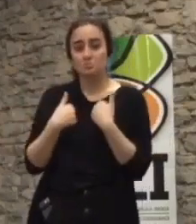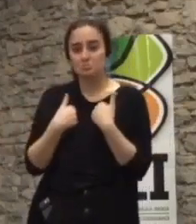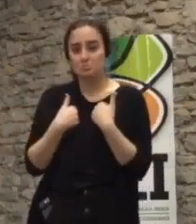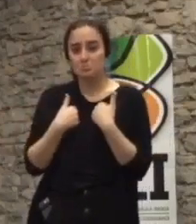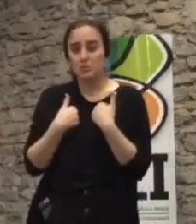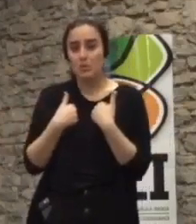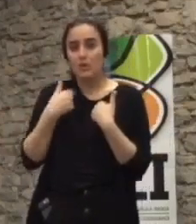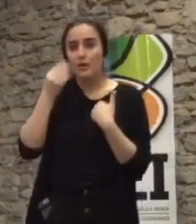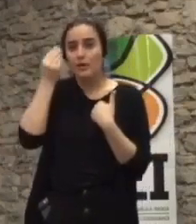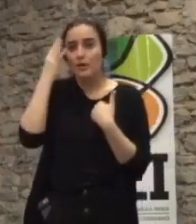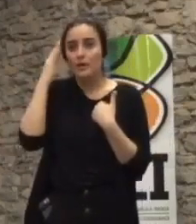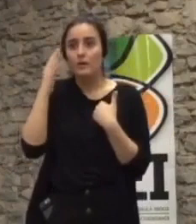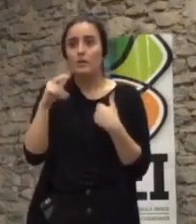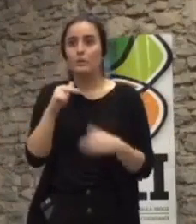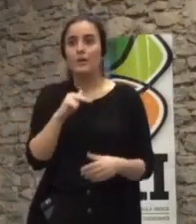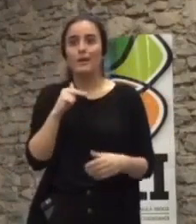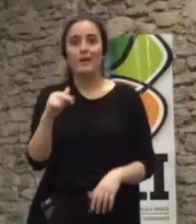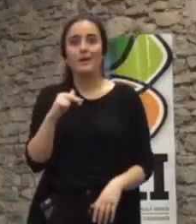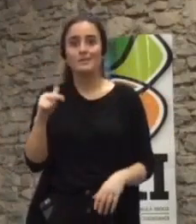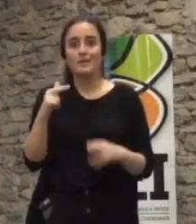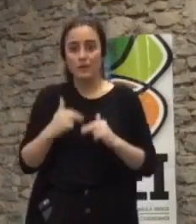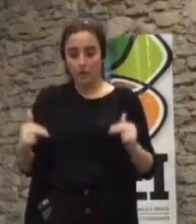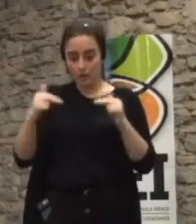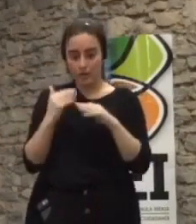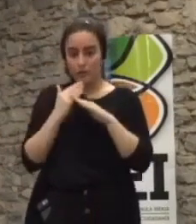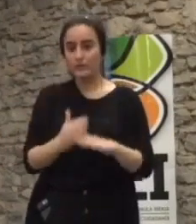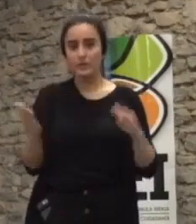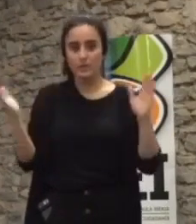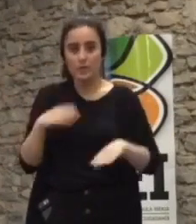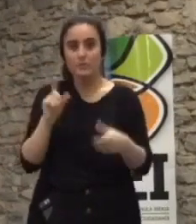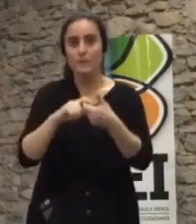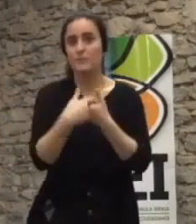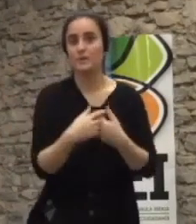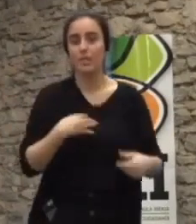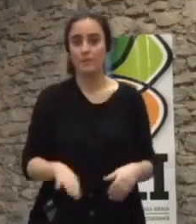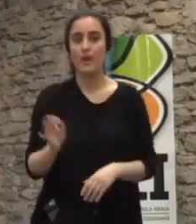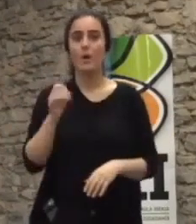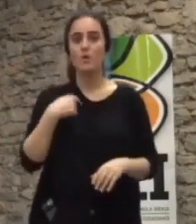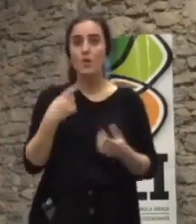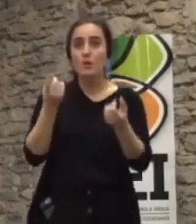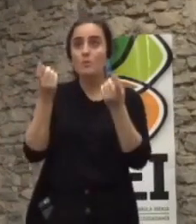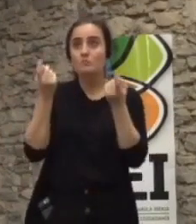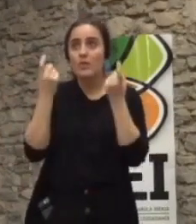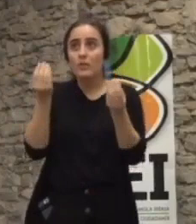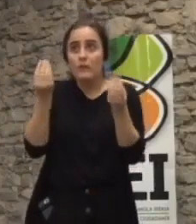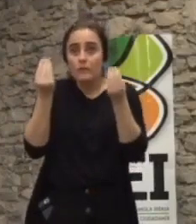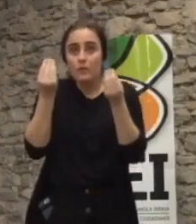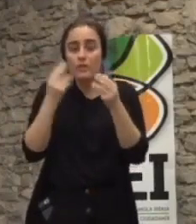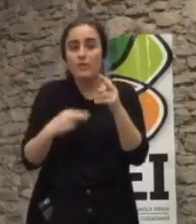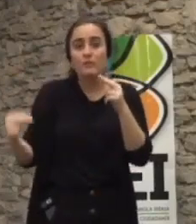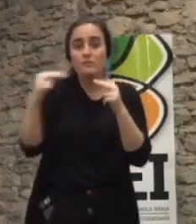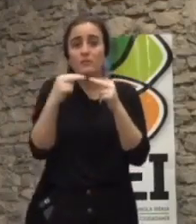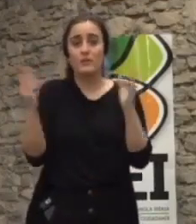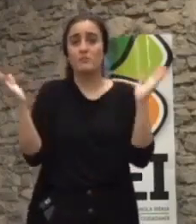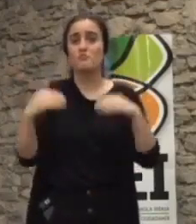veo en el nivel suficiente de castellano como para poder participar. Bueno, yo no me veo en el nivel educativo suficiente como para poder aportar algo.